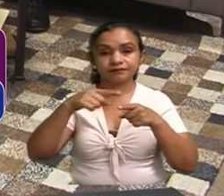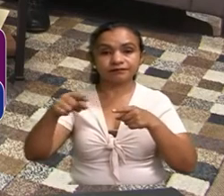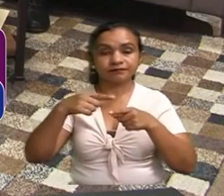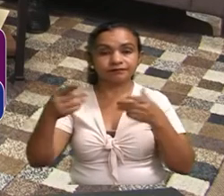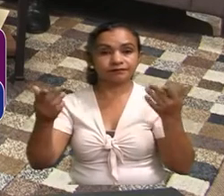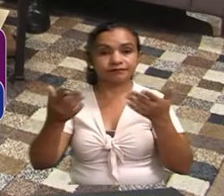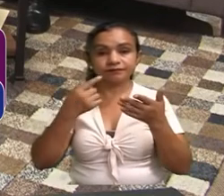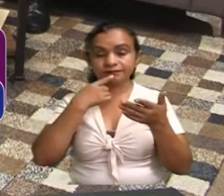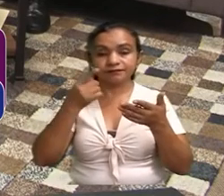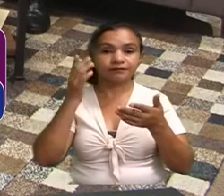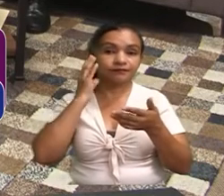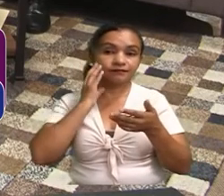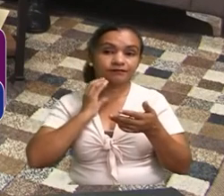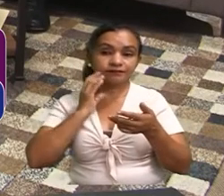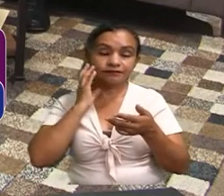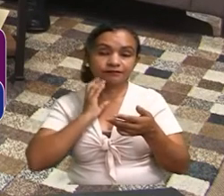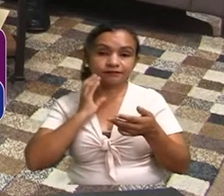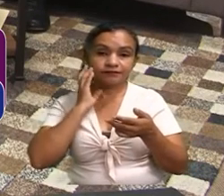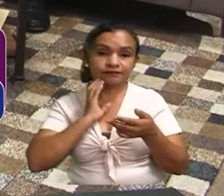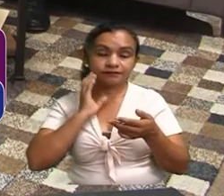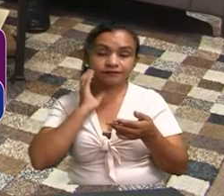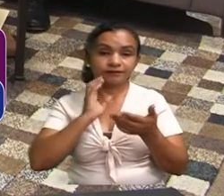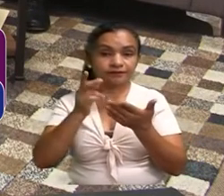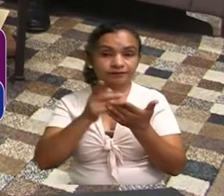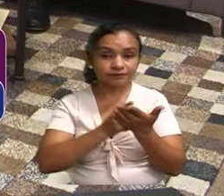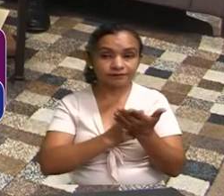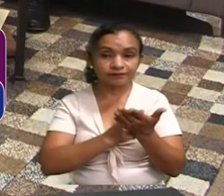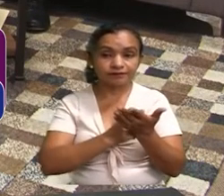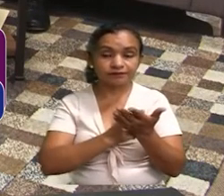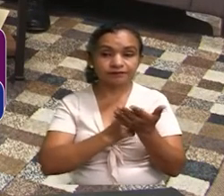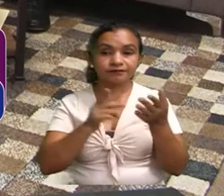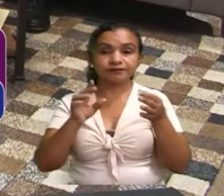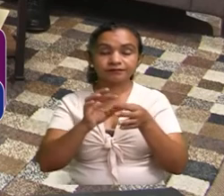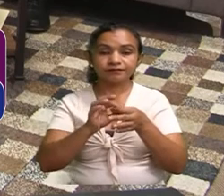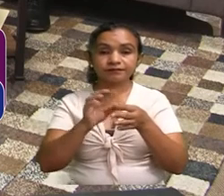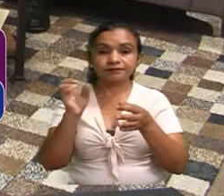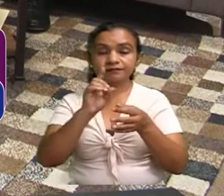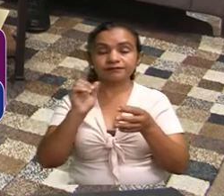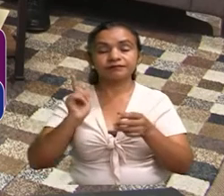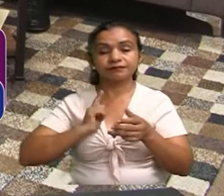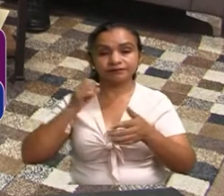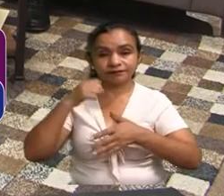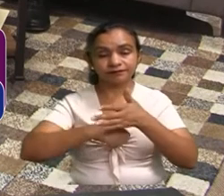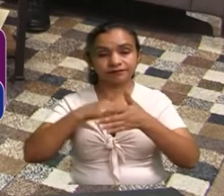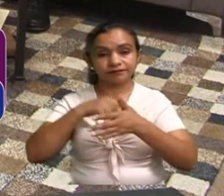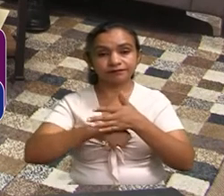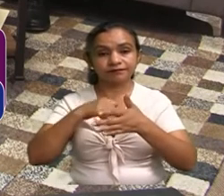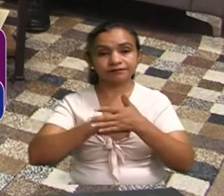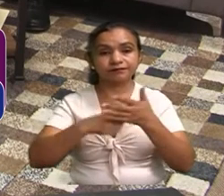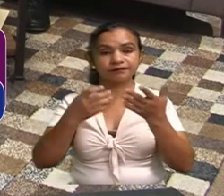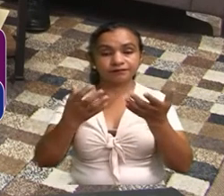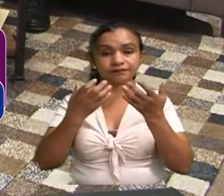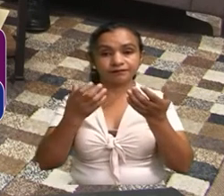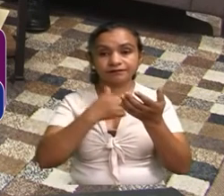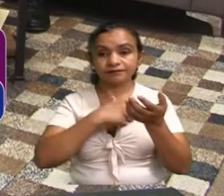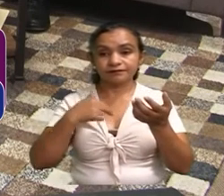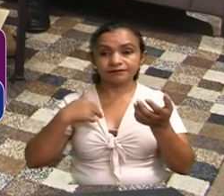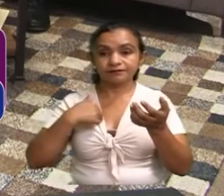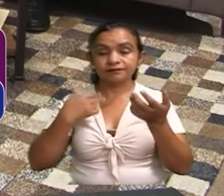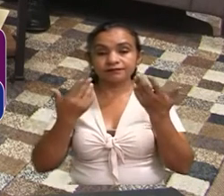como te digo, con la experiencia de los proyectos guiados por la comunidad, es donde queremos fortalecerlo. Porque cuando hacemos ese